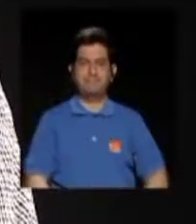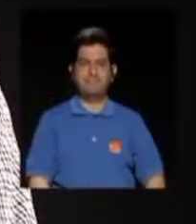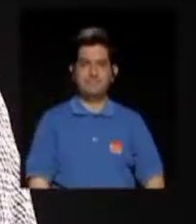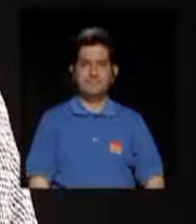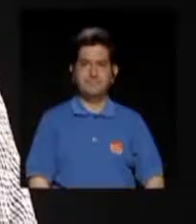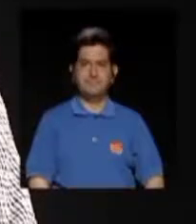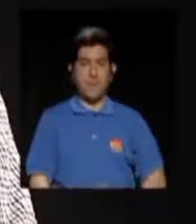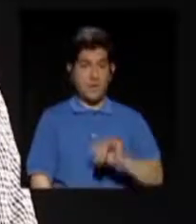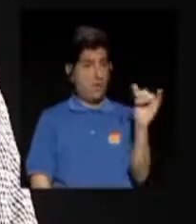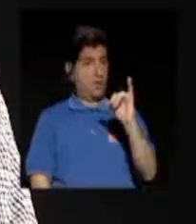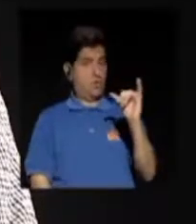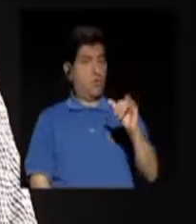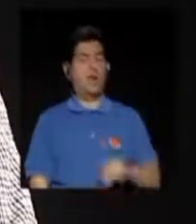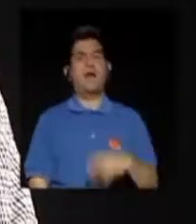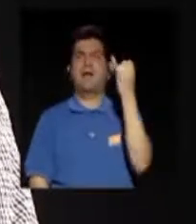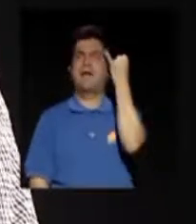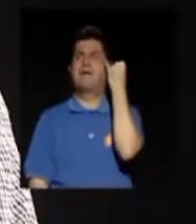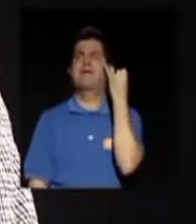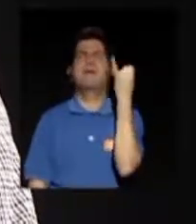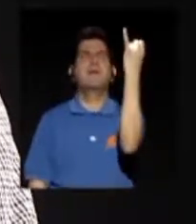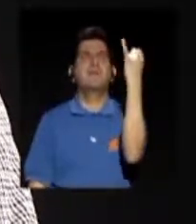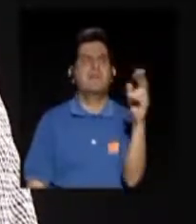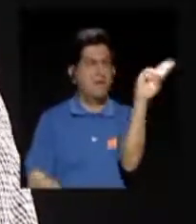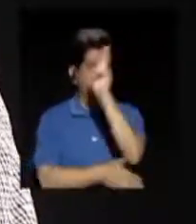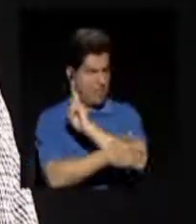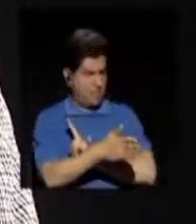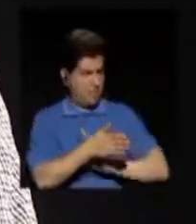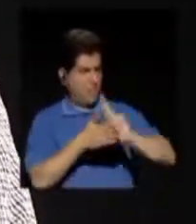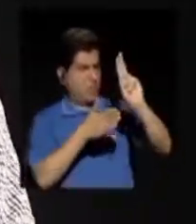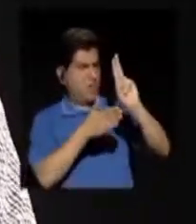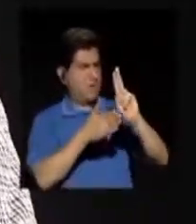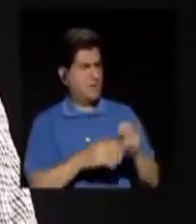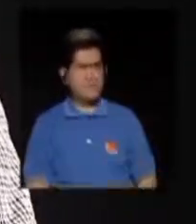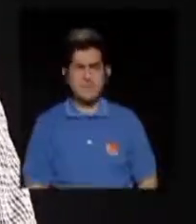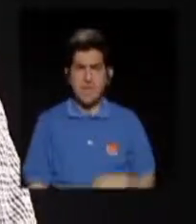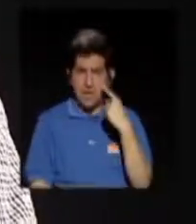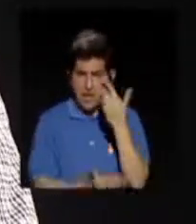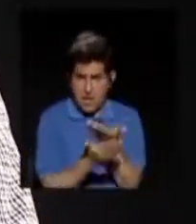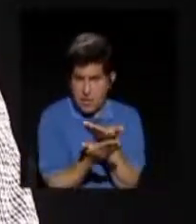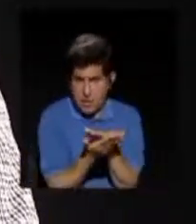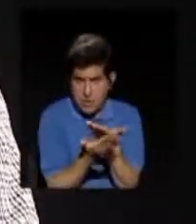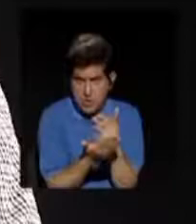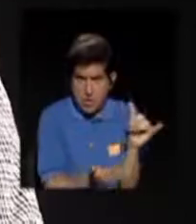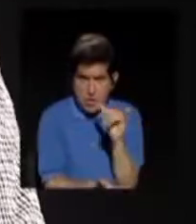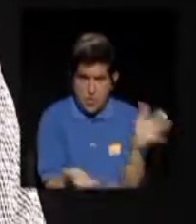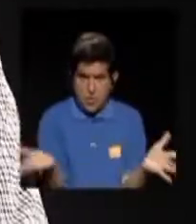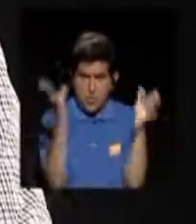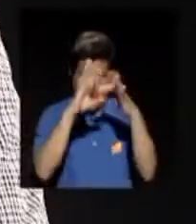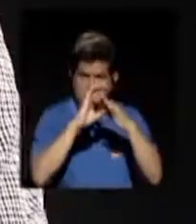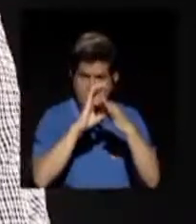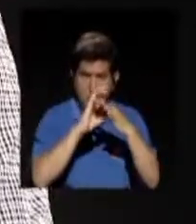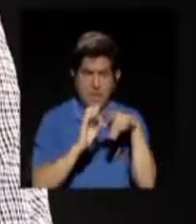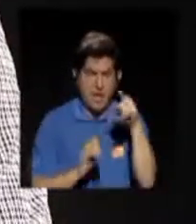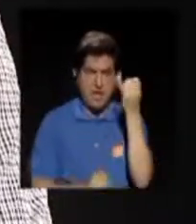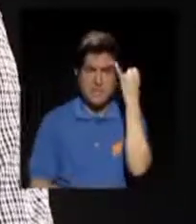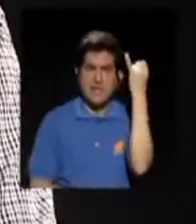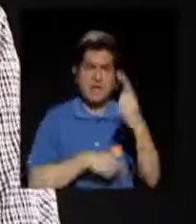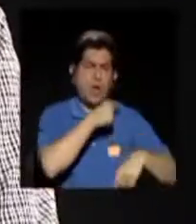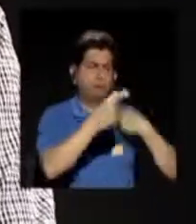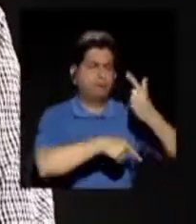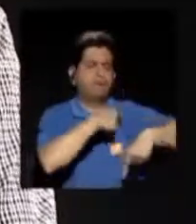Y incluso la idea esta de universidad, en términos testimoniales, también está muy vinculada con esa idea